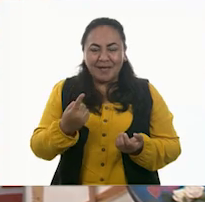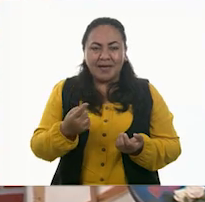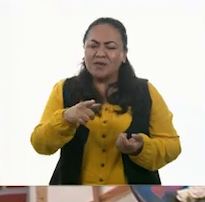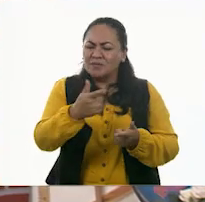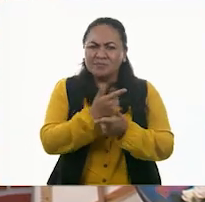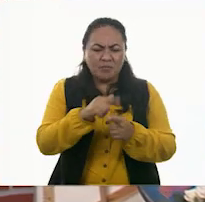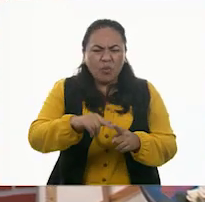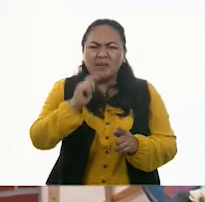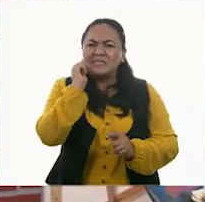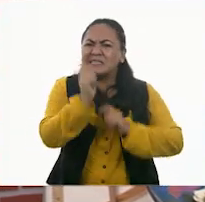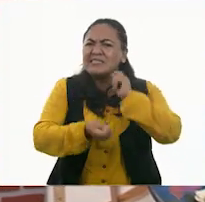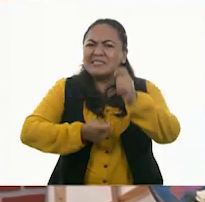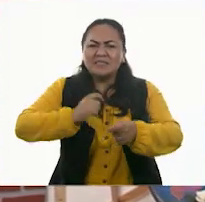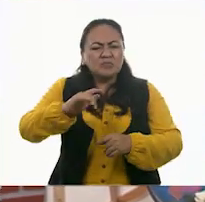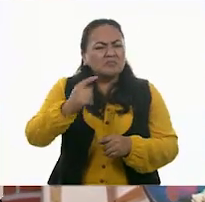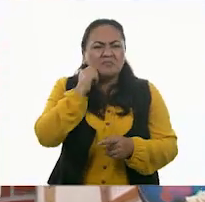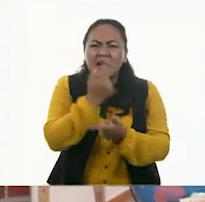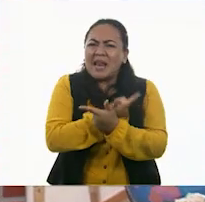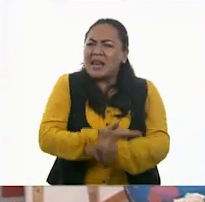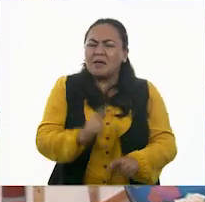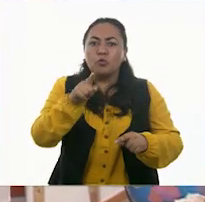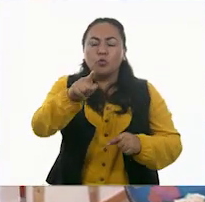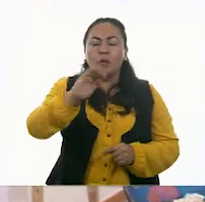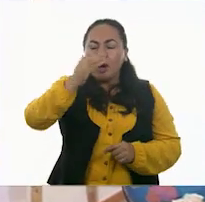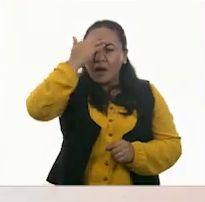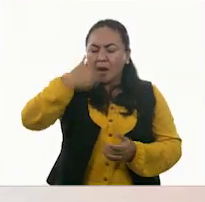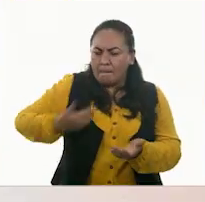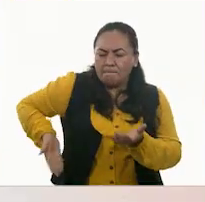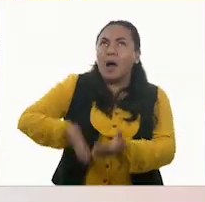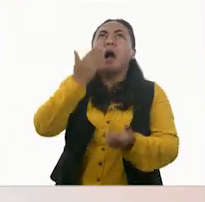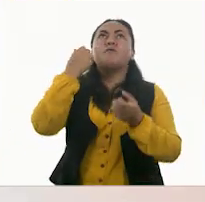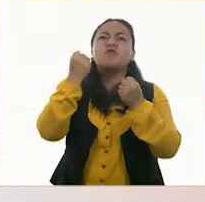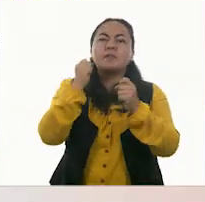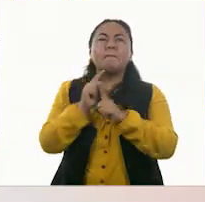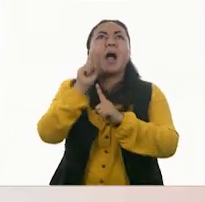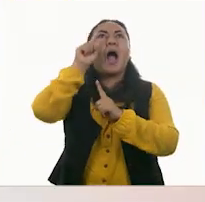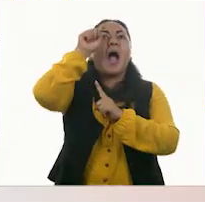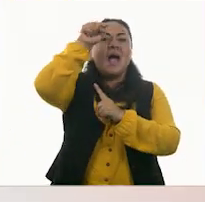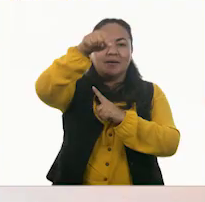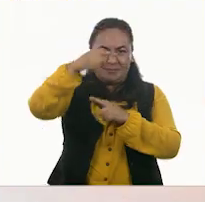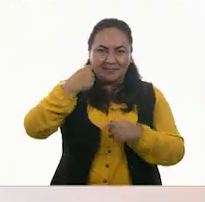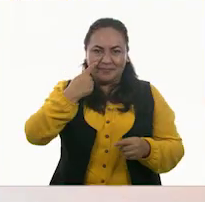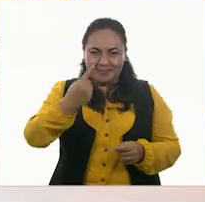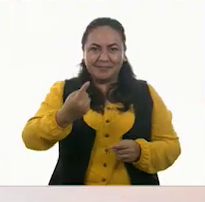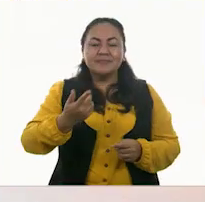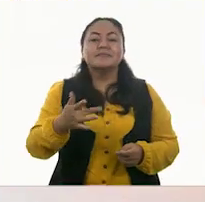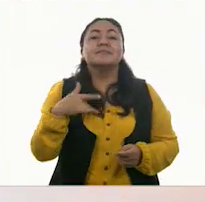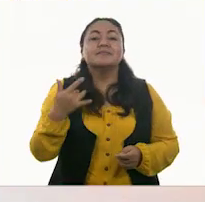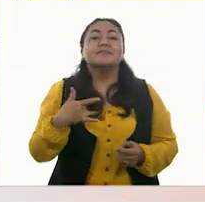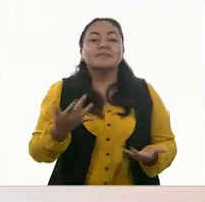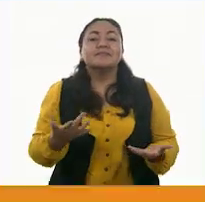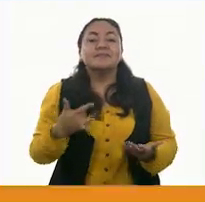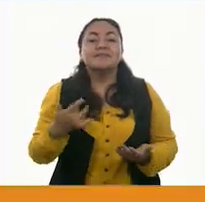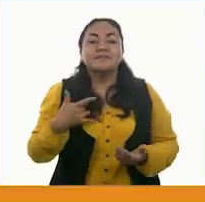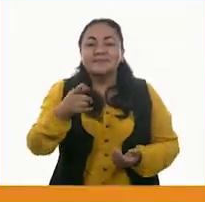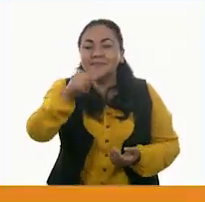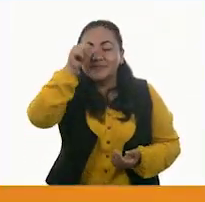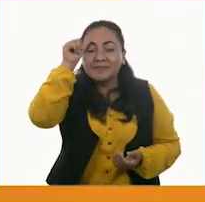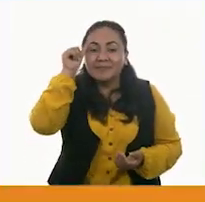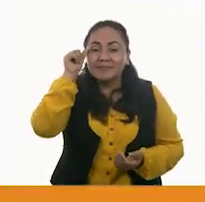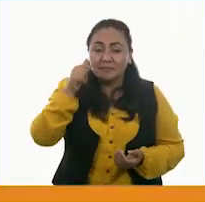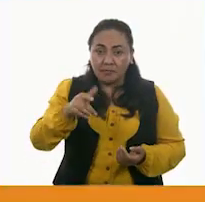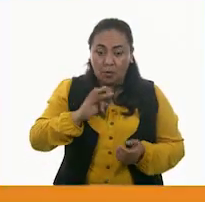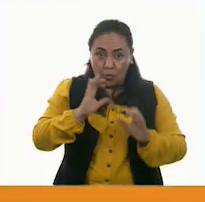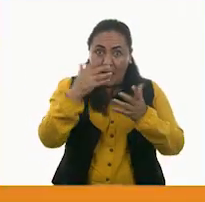material. Y también tú conoce tu fuerza. ¿Cómo vas, Aníbal? Muy bien. Excelente. Oye, Aníbal, ¿podrás que no se